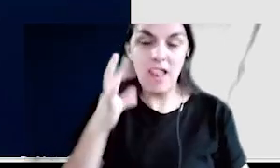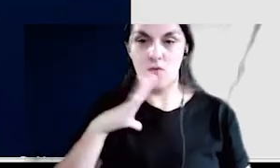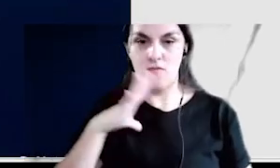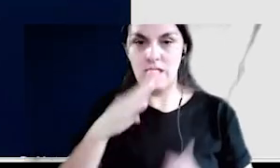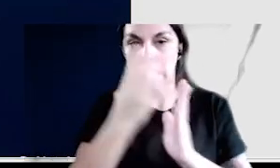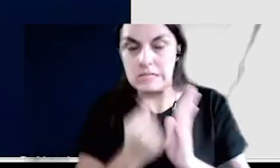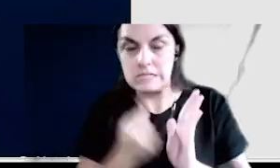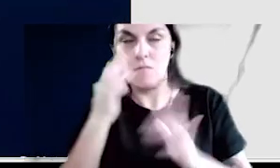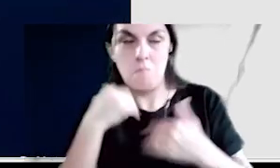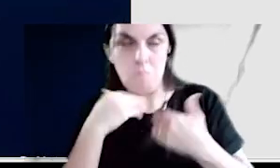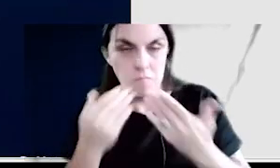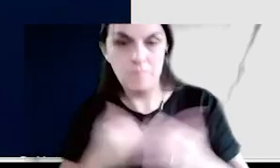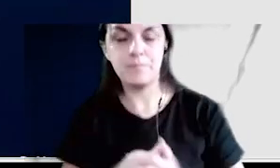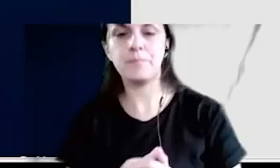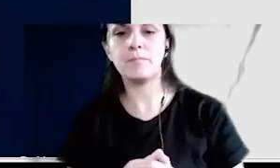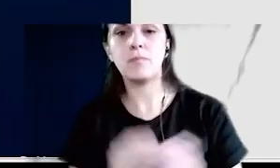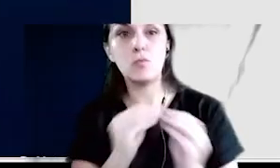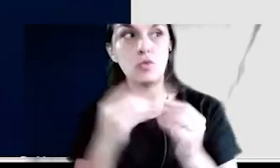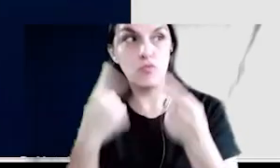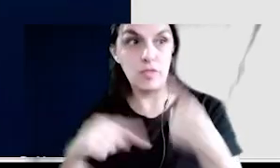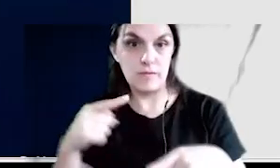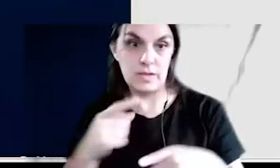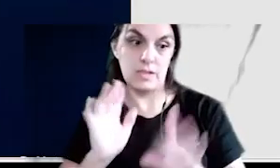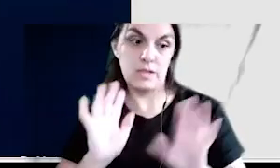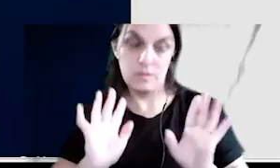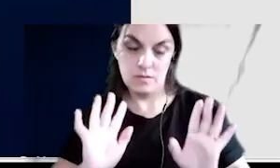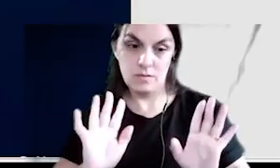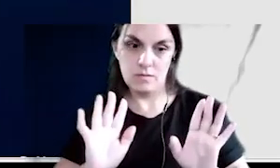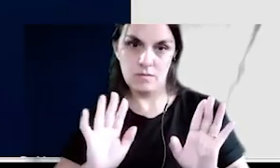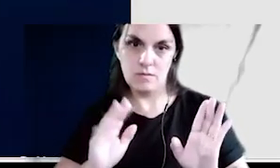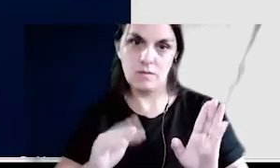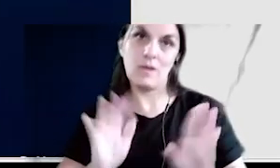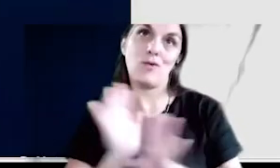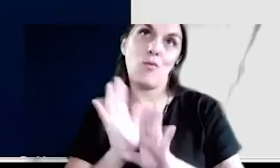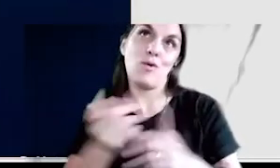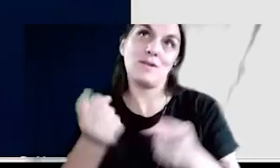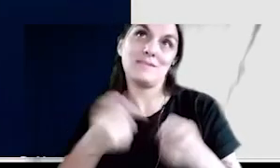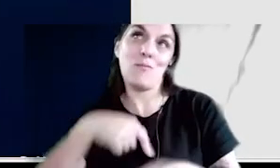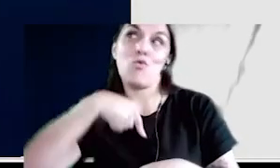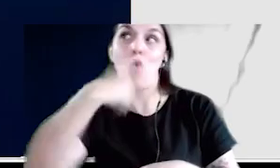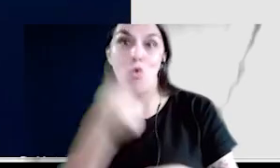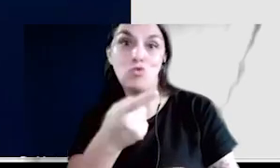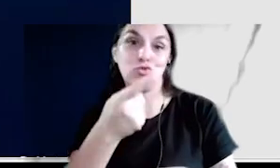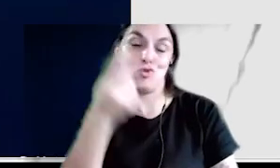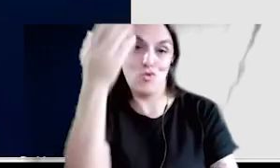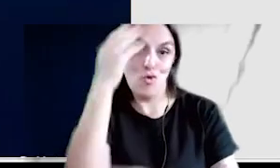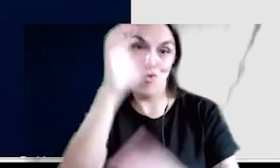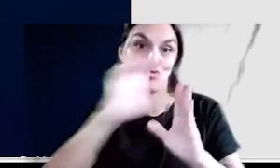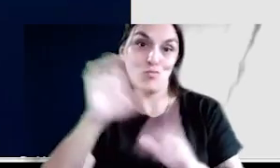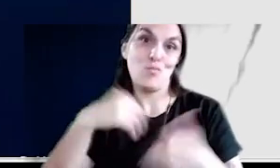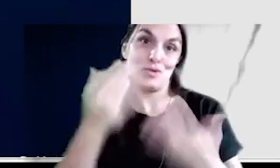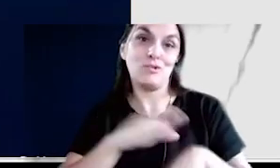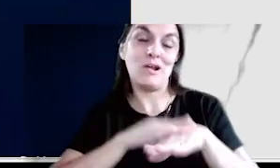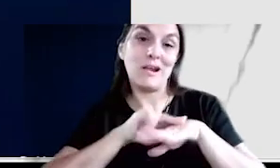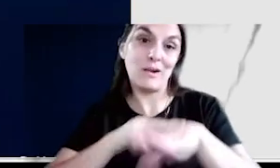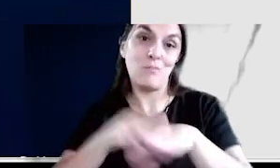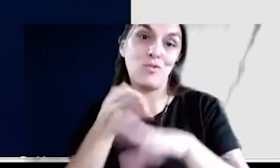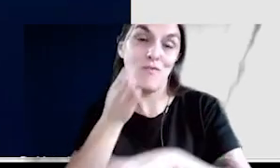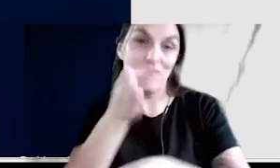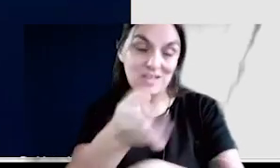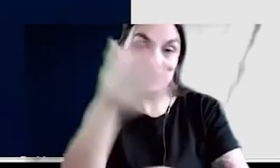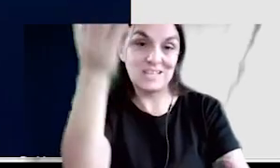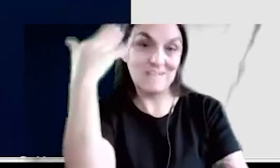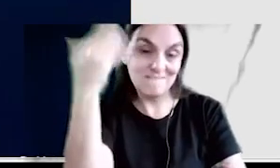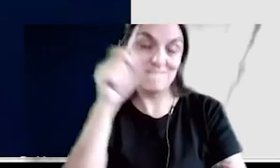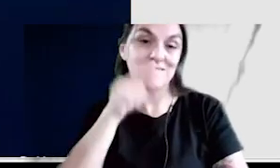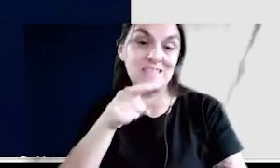un tema muy, es como para una charla adicional, por eso yo les recomiendo que vayan a las charlas de prejubilables. ¿Por